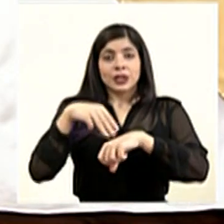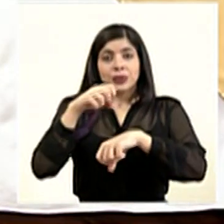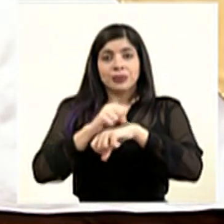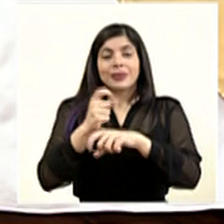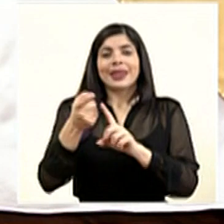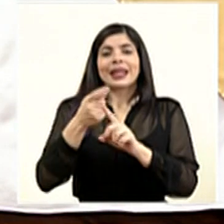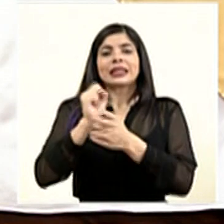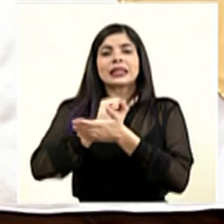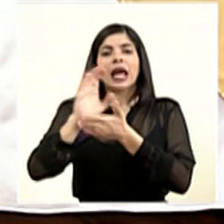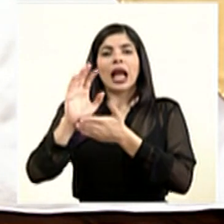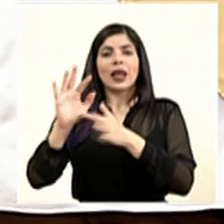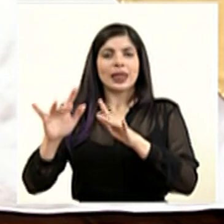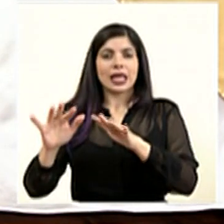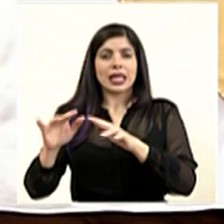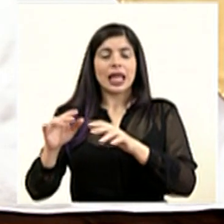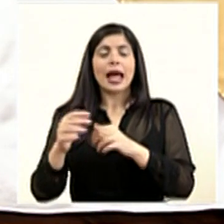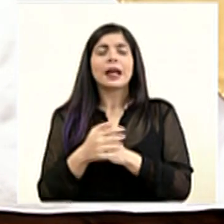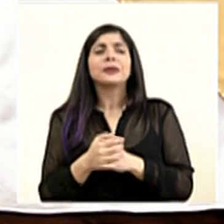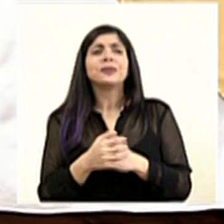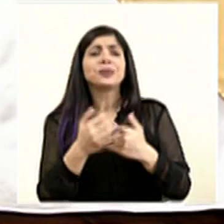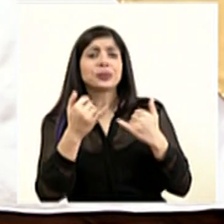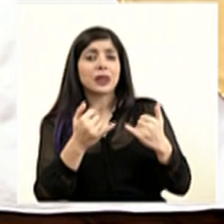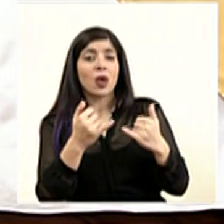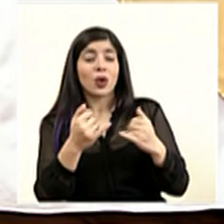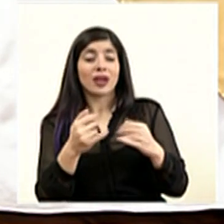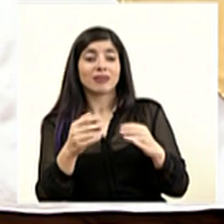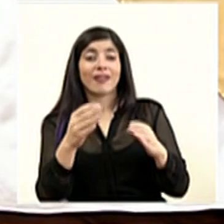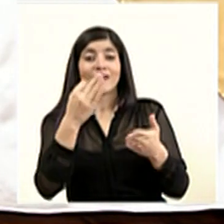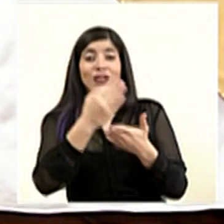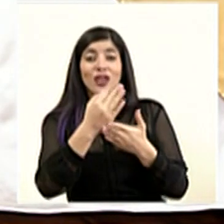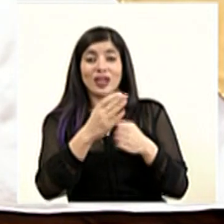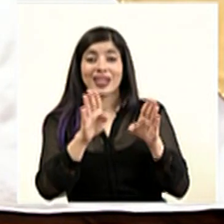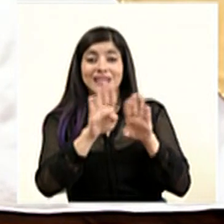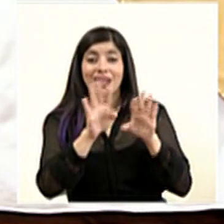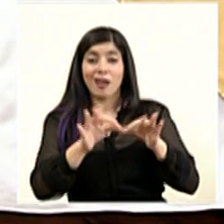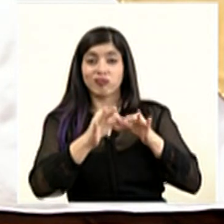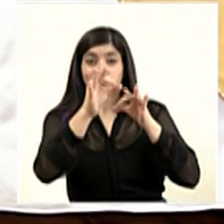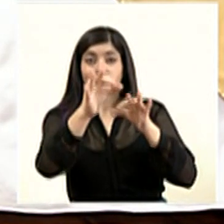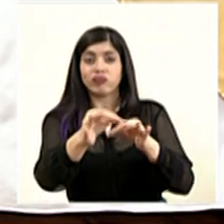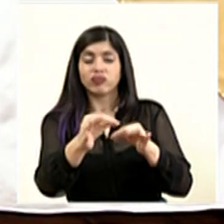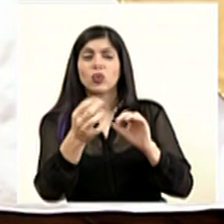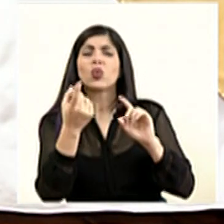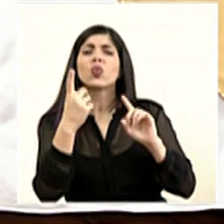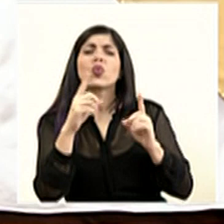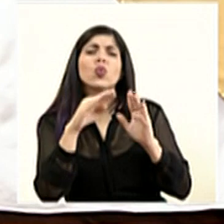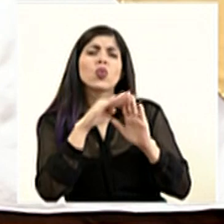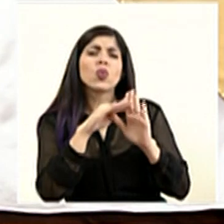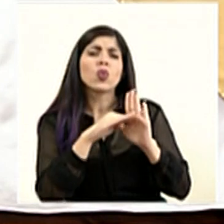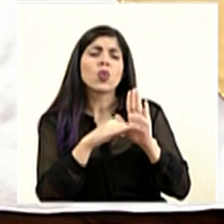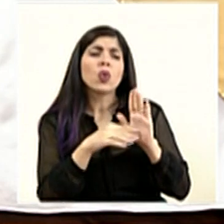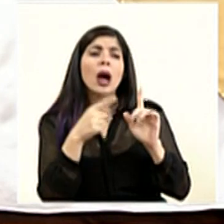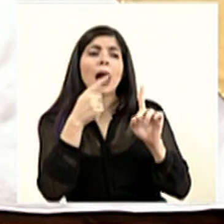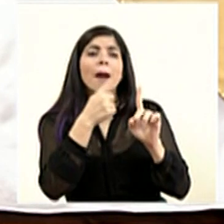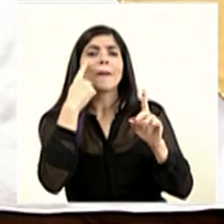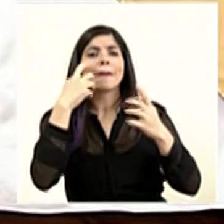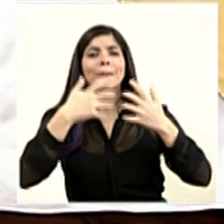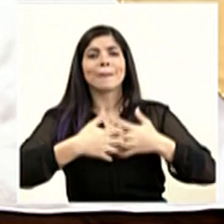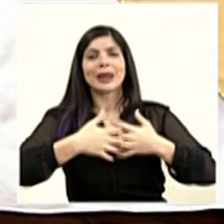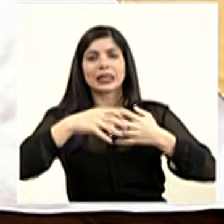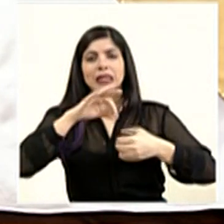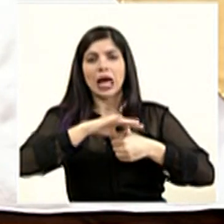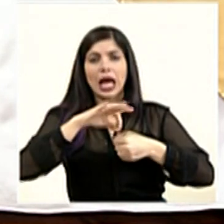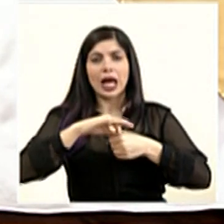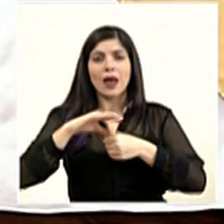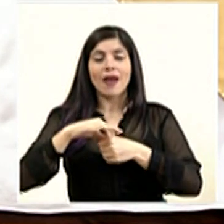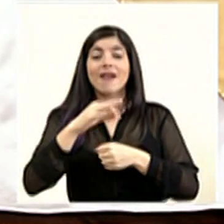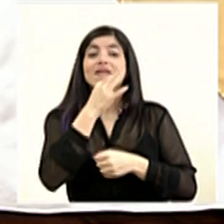San Carlos Digital, a raíz de la ampliación del cierre en fronteras, ¿qué medidas específicas hay para empresarios agrícolas de fincas